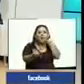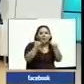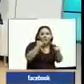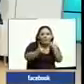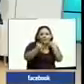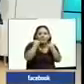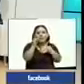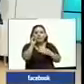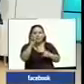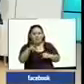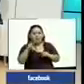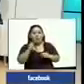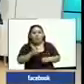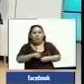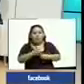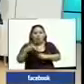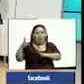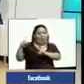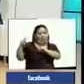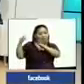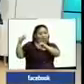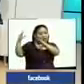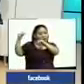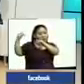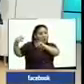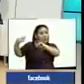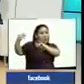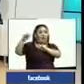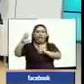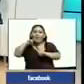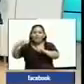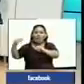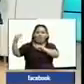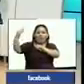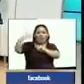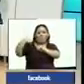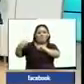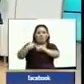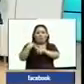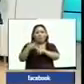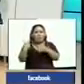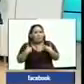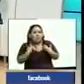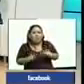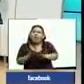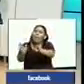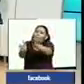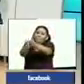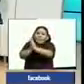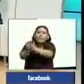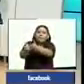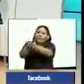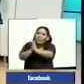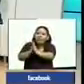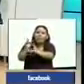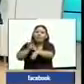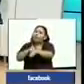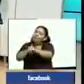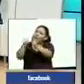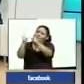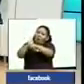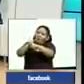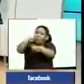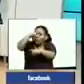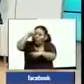además de este maltrato verbal y físico también decía que ella había estado pidiendo constantemente que la cambiaran de horario